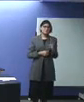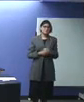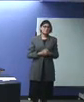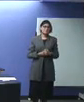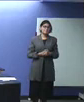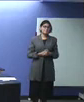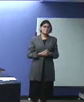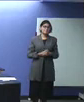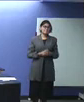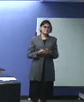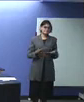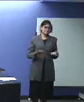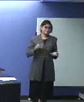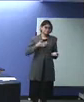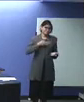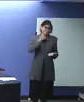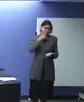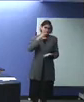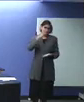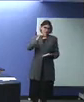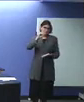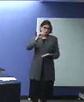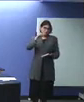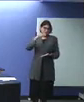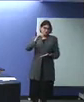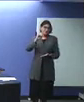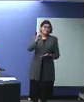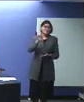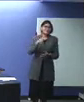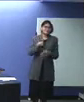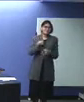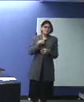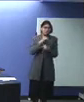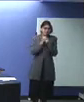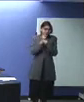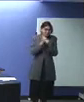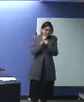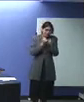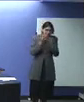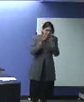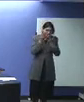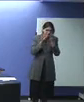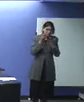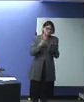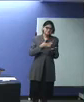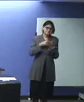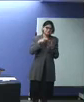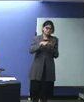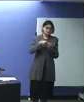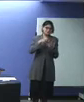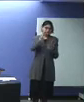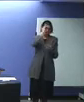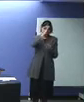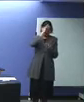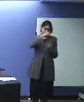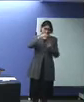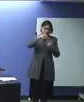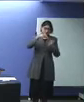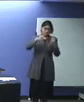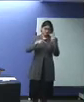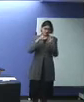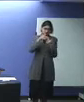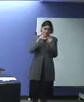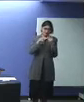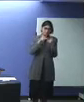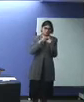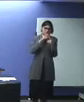pues, como buen ñoño, me metí a la filosofía. Y en la filosofía hay tres posturas básicas sobre cómo entender la discapacidad. Una